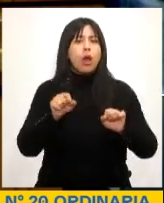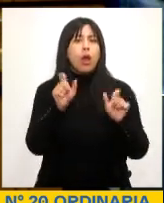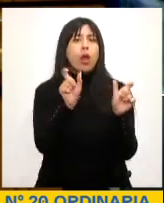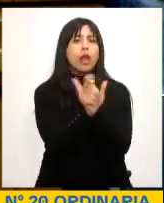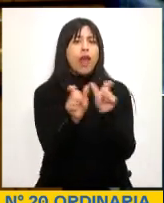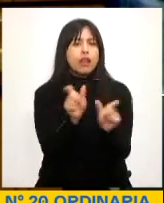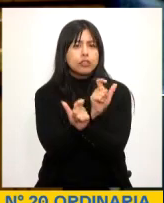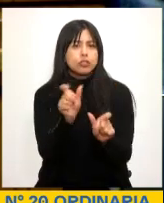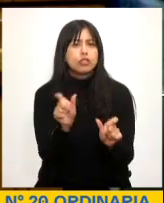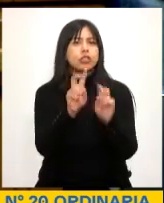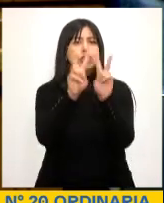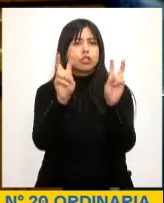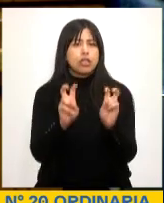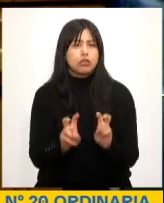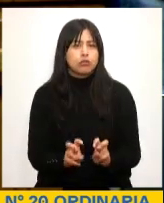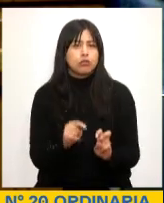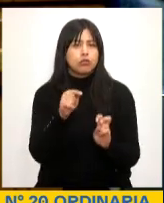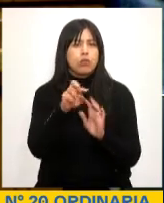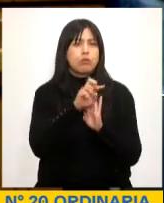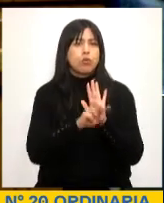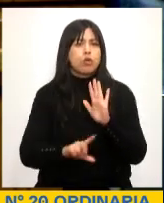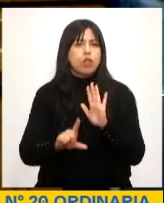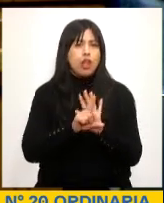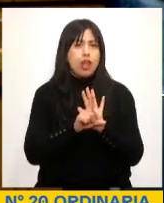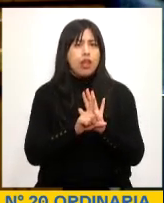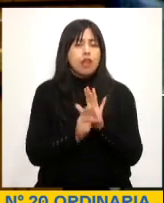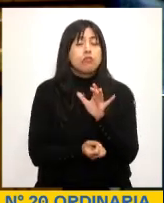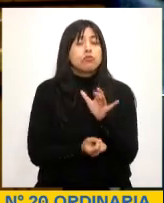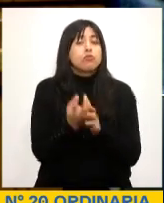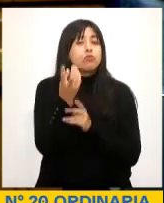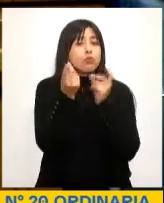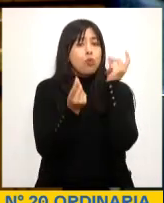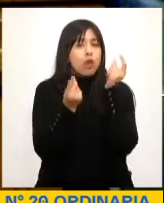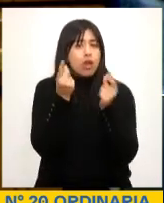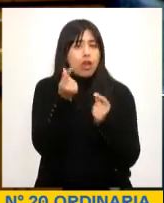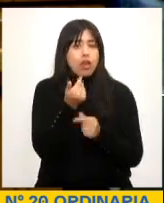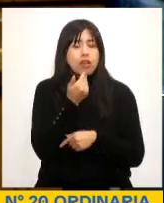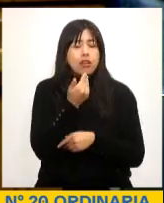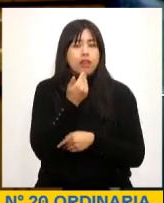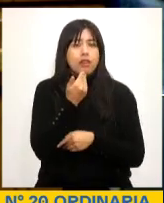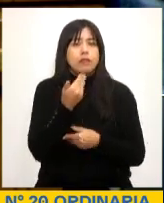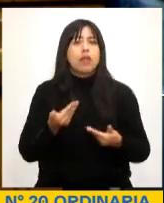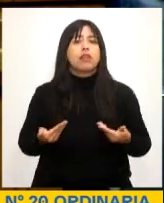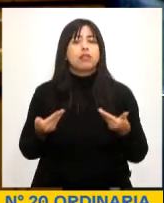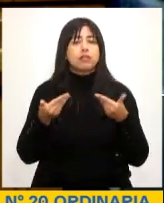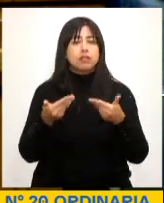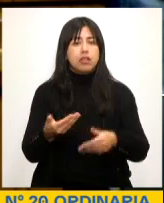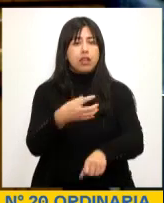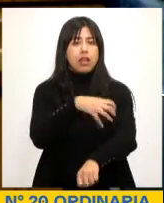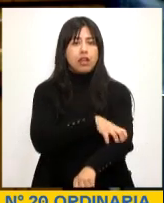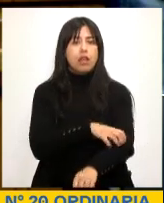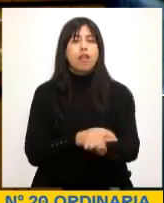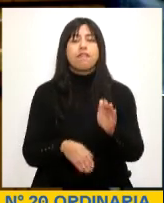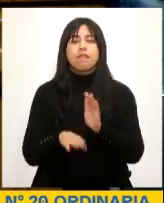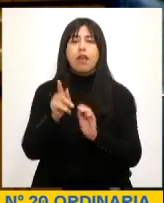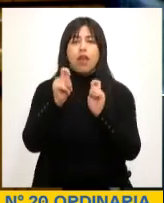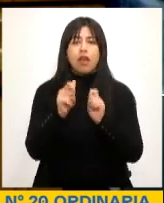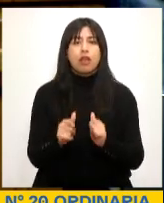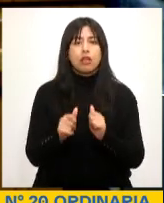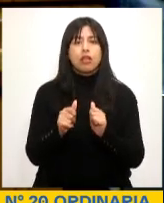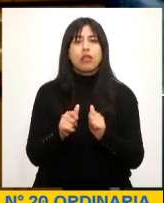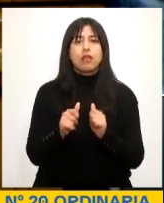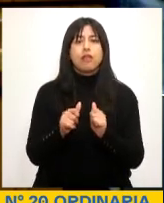una serie de materias en este proyecto de ley que resultaron innovadoras y que entregan a las regiones mayores facultades financieras y